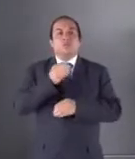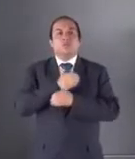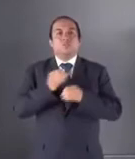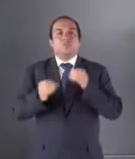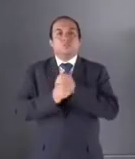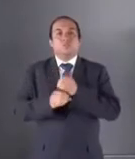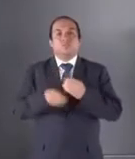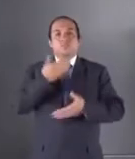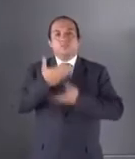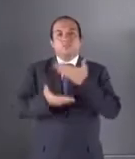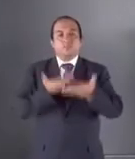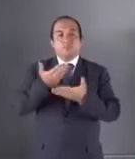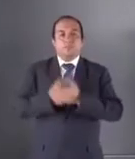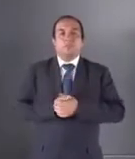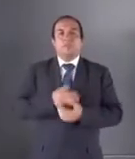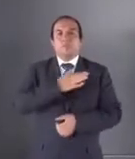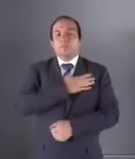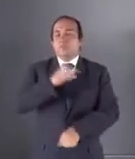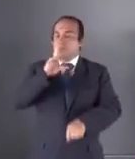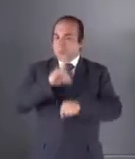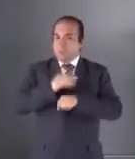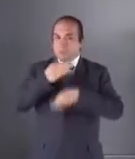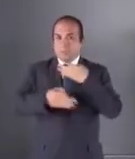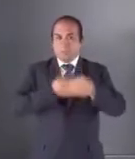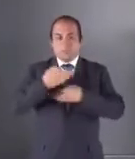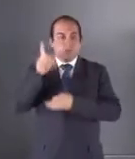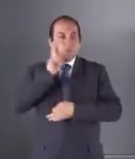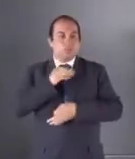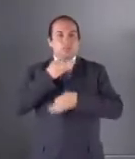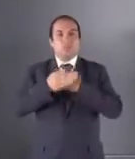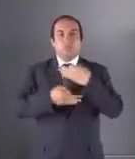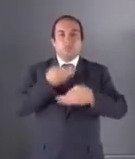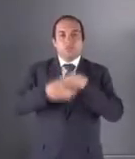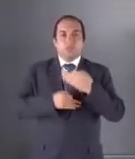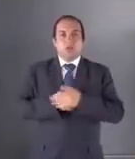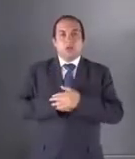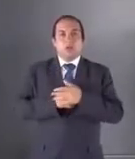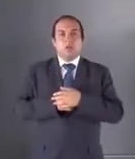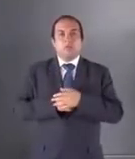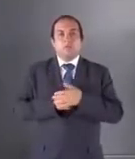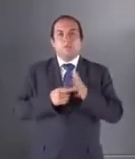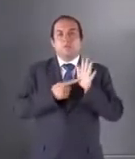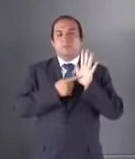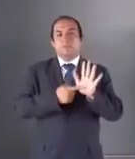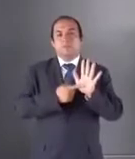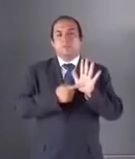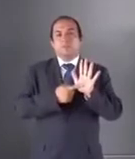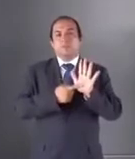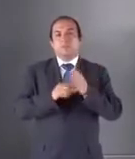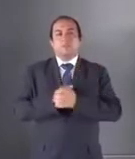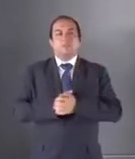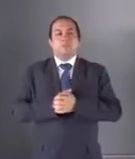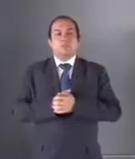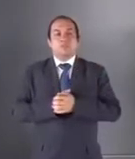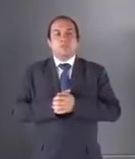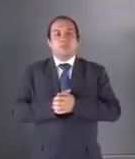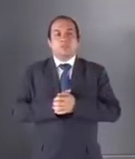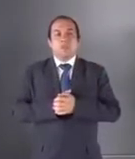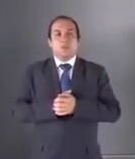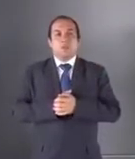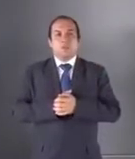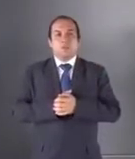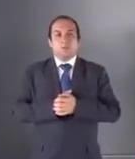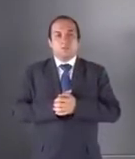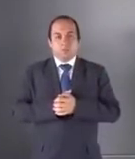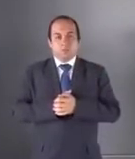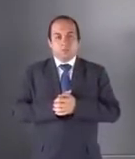Buenos días a todas y a todos. A continuación, vamos a ver una presentación en la cual informamos el avance de